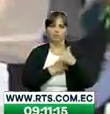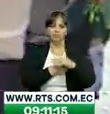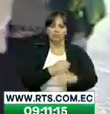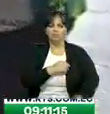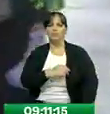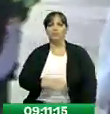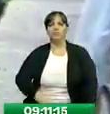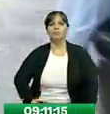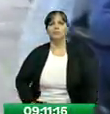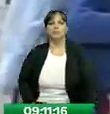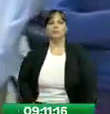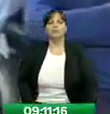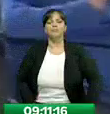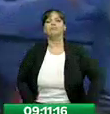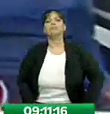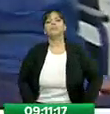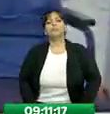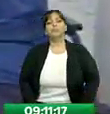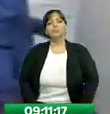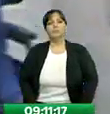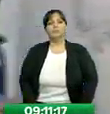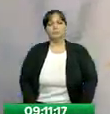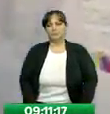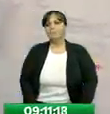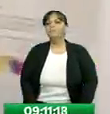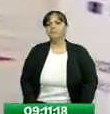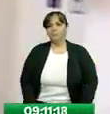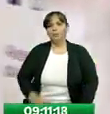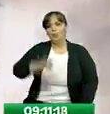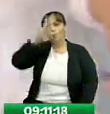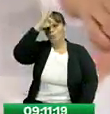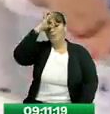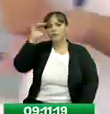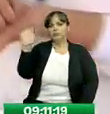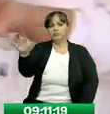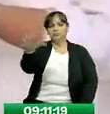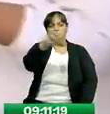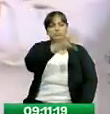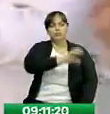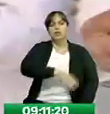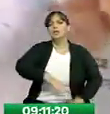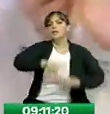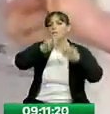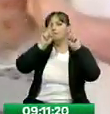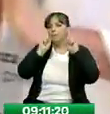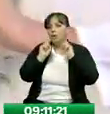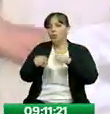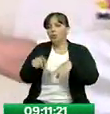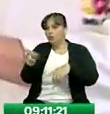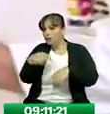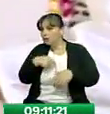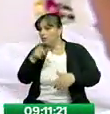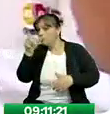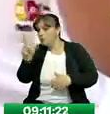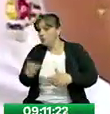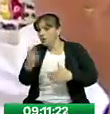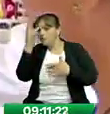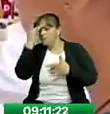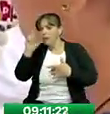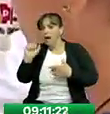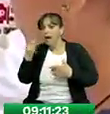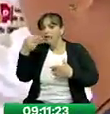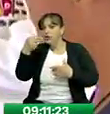lo investigando al menos se está inv en todos los casos en los hospitales se investigan epidemiológicamente el inquilino ha determinado nada y todos los medios